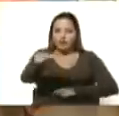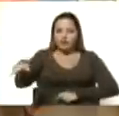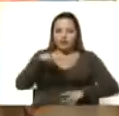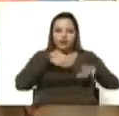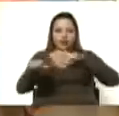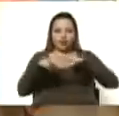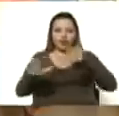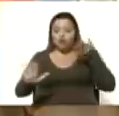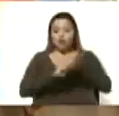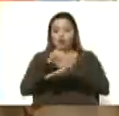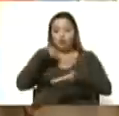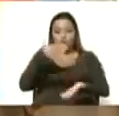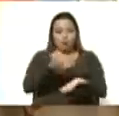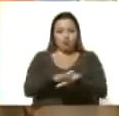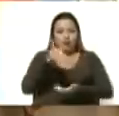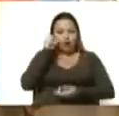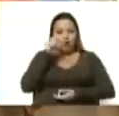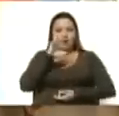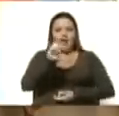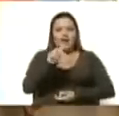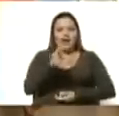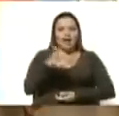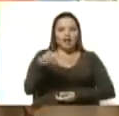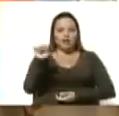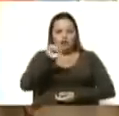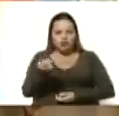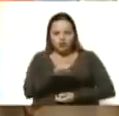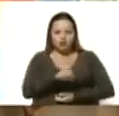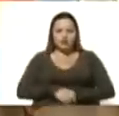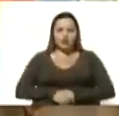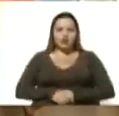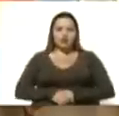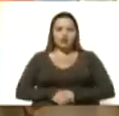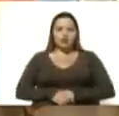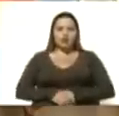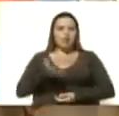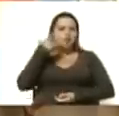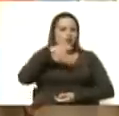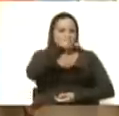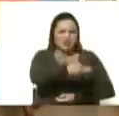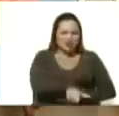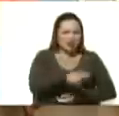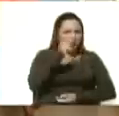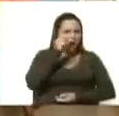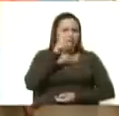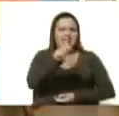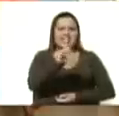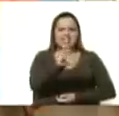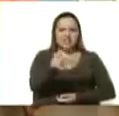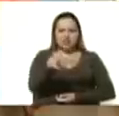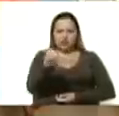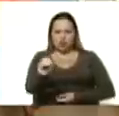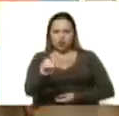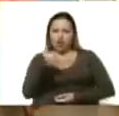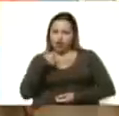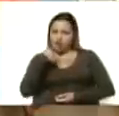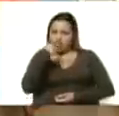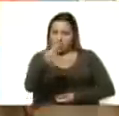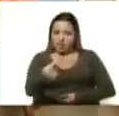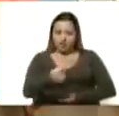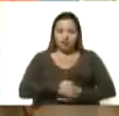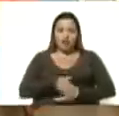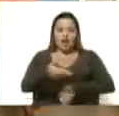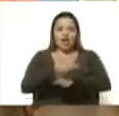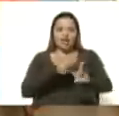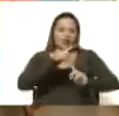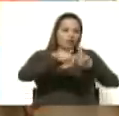vinculadas al hecho, entre otros Tito Viloria, a quien yo califico aquí por los interrogatorios